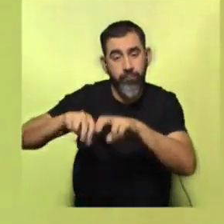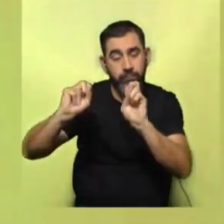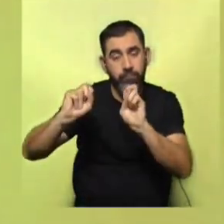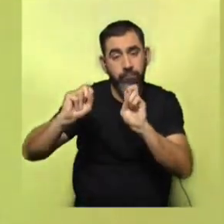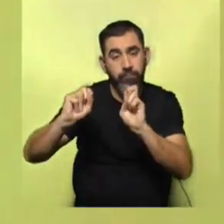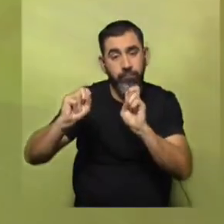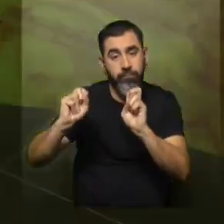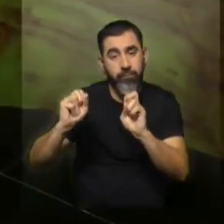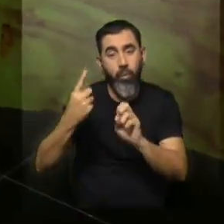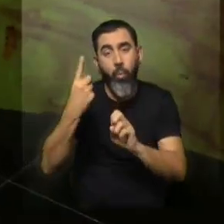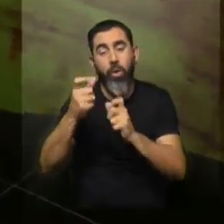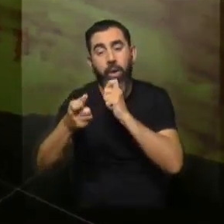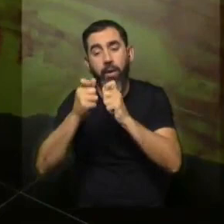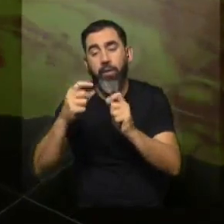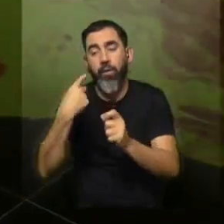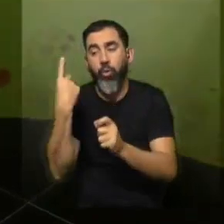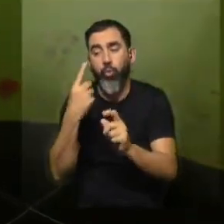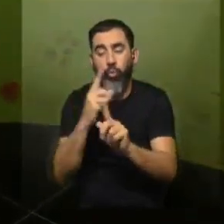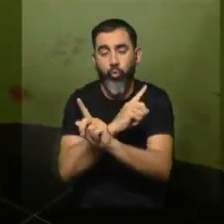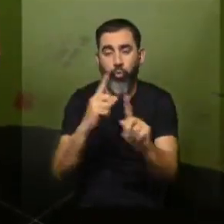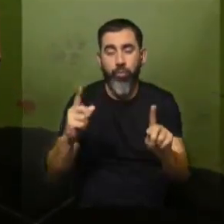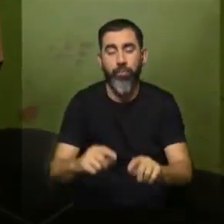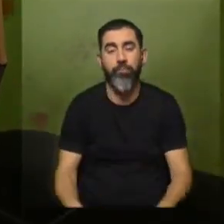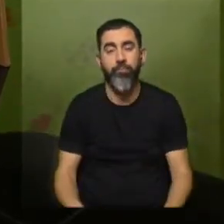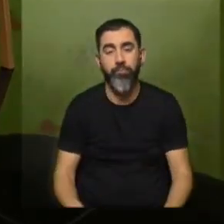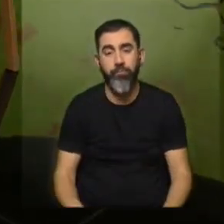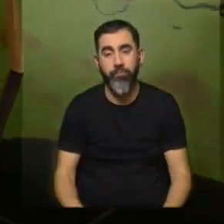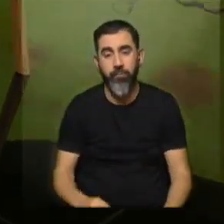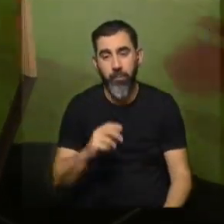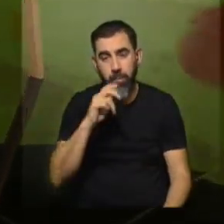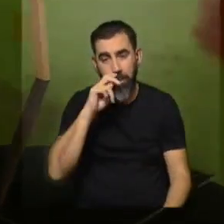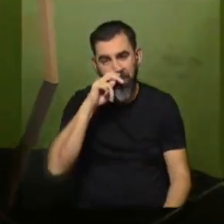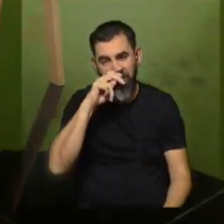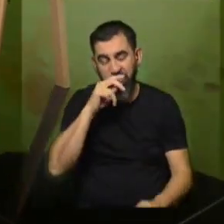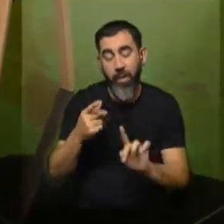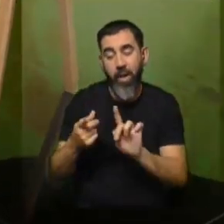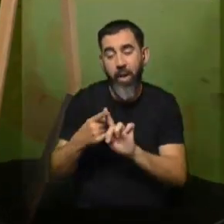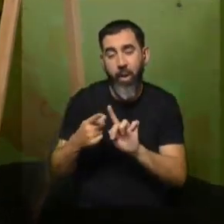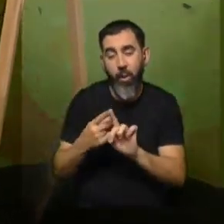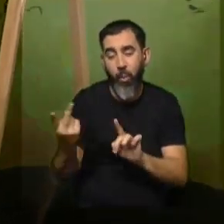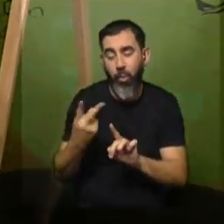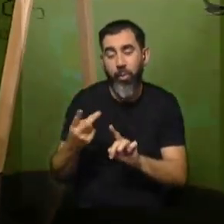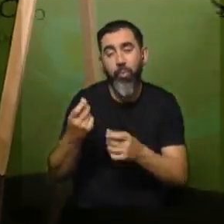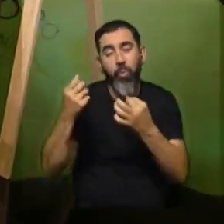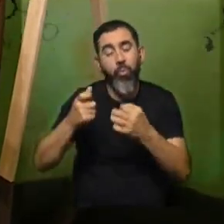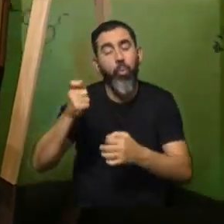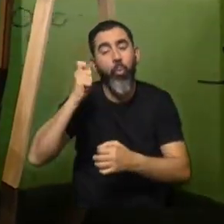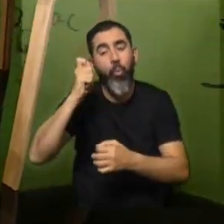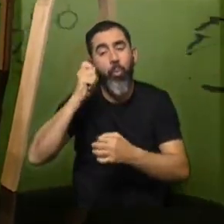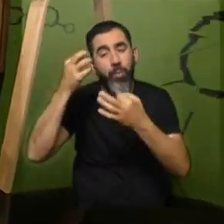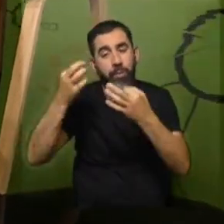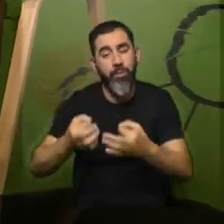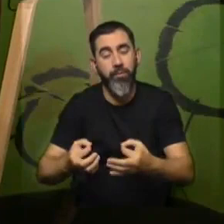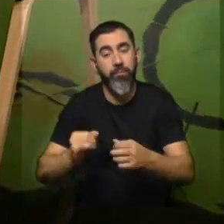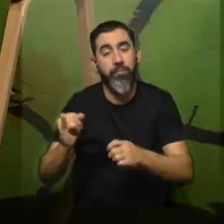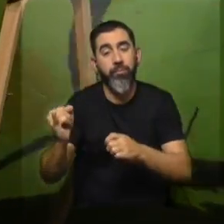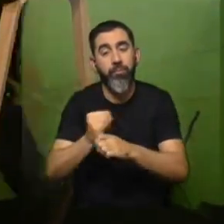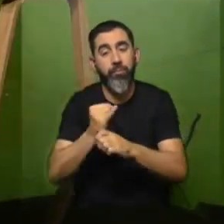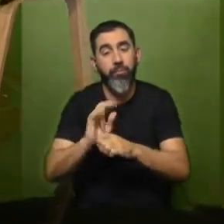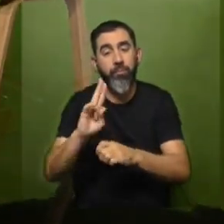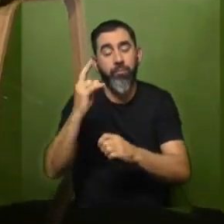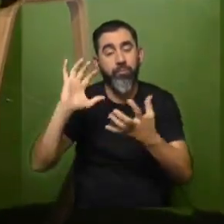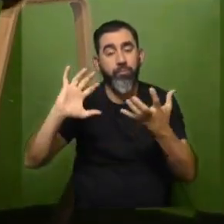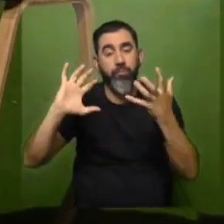no se cubre con una sola nota. Vos decís, o sea que festejamos un cumpleaños. Además. El Instituto Uruguayo